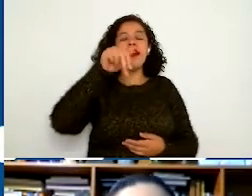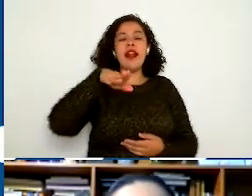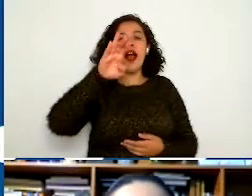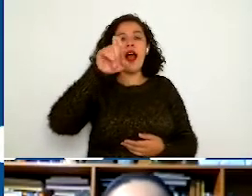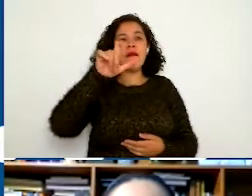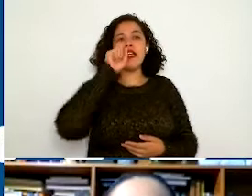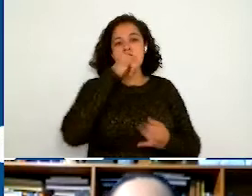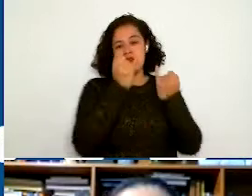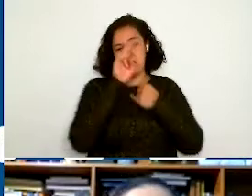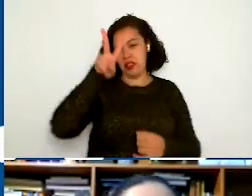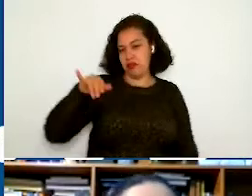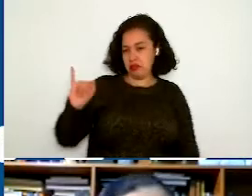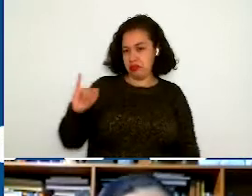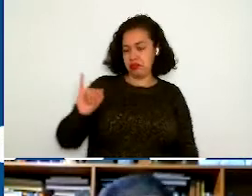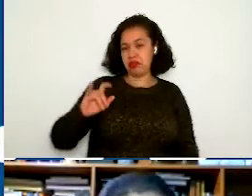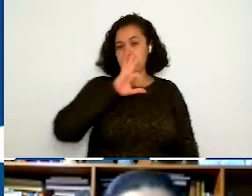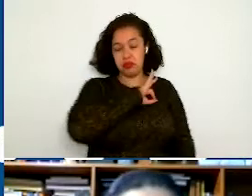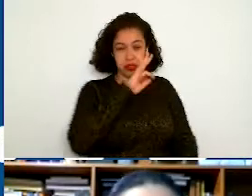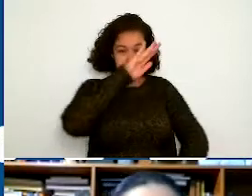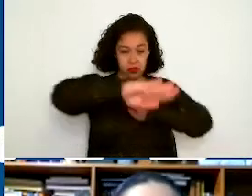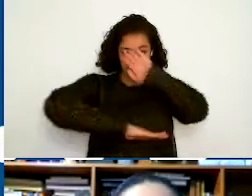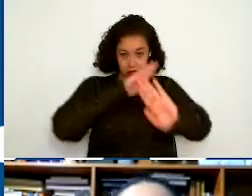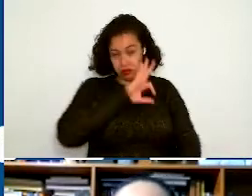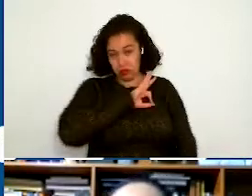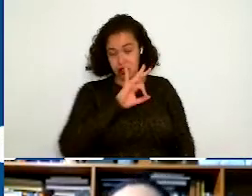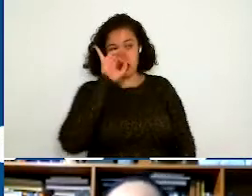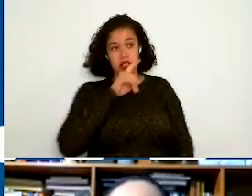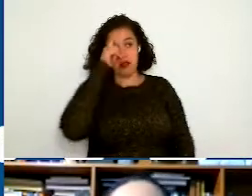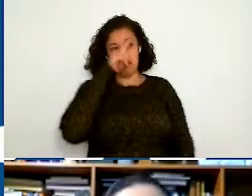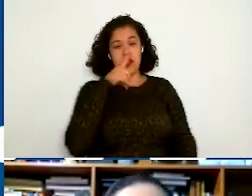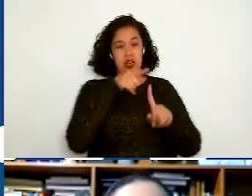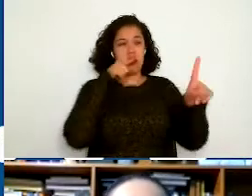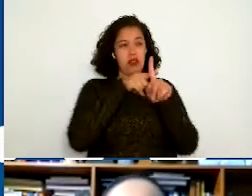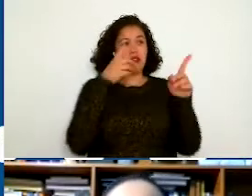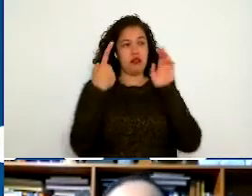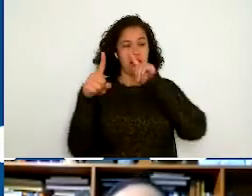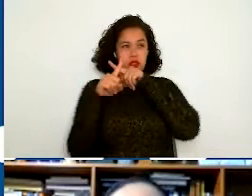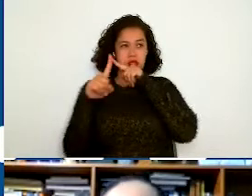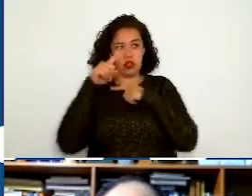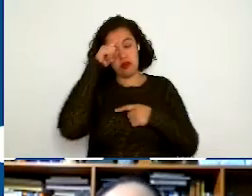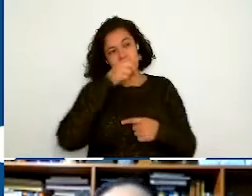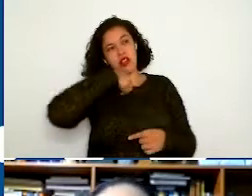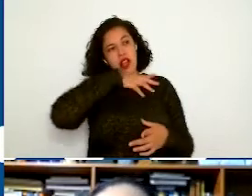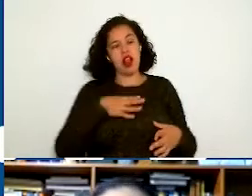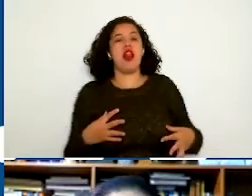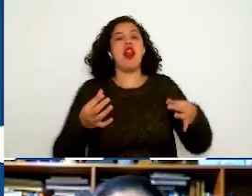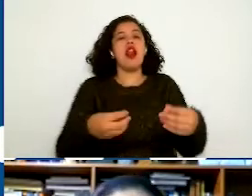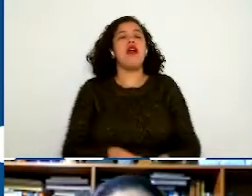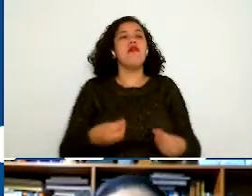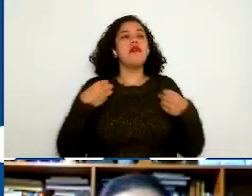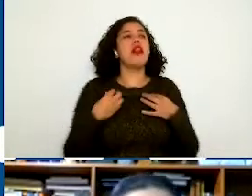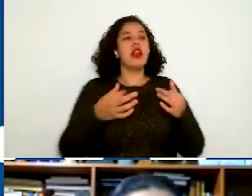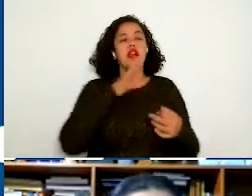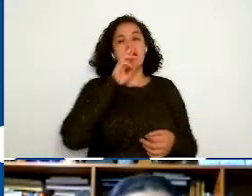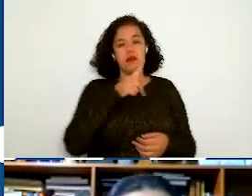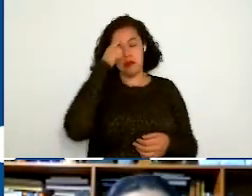interesante, posibles y exitosas, que tengan un impacto positivo en la mejora de la calidad de vida de